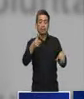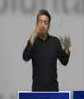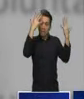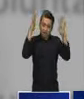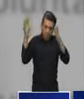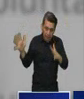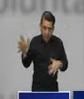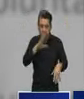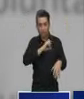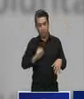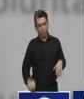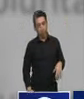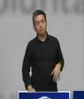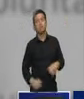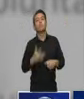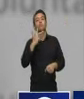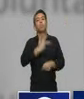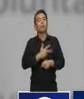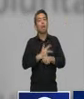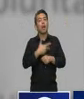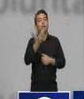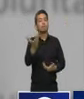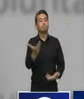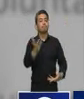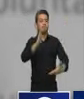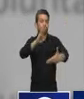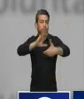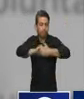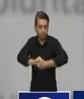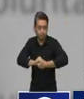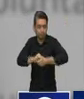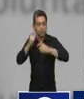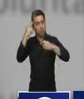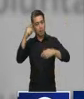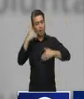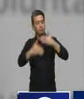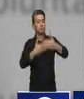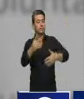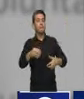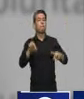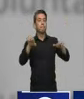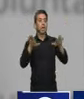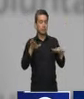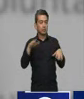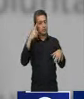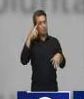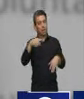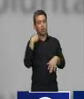Guatemala les tiende la mano para avanzar en paz y desarrollo para nuestras naciones hermanas.